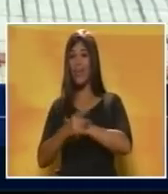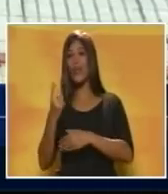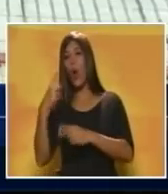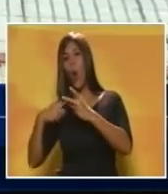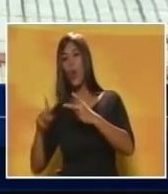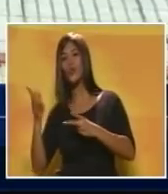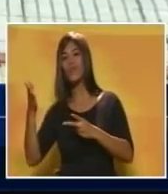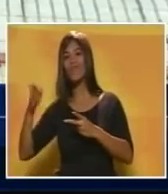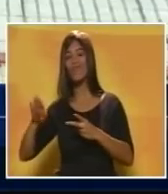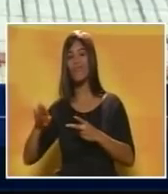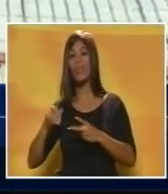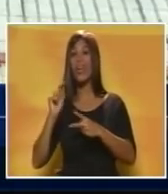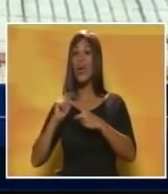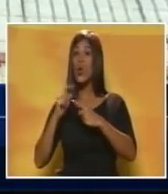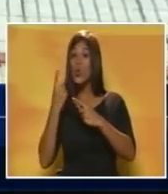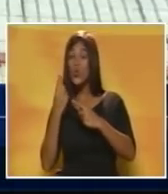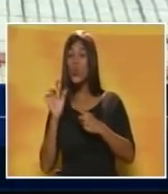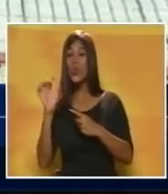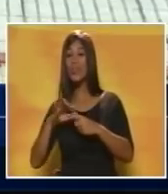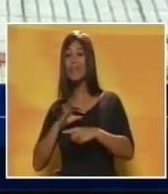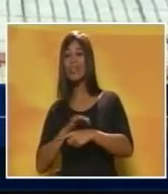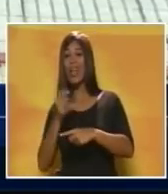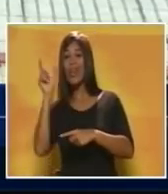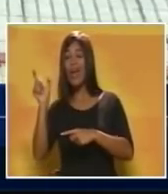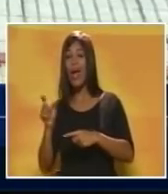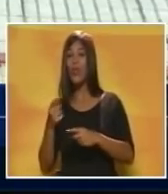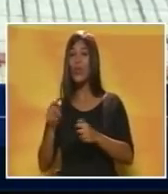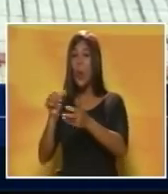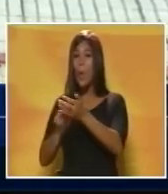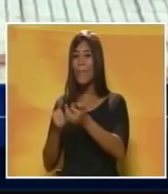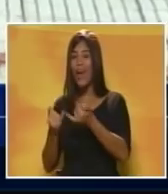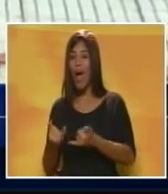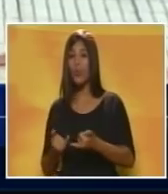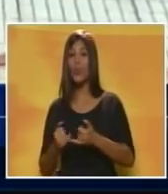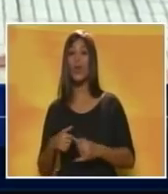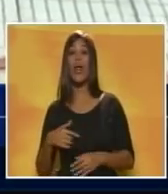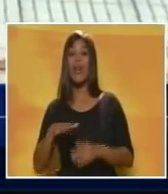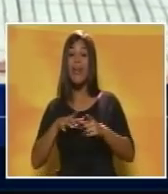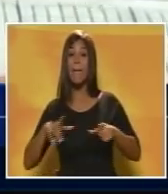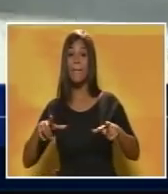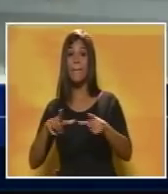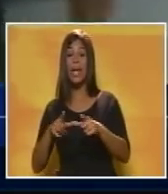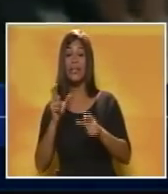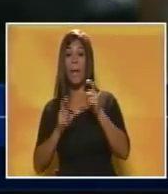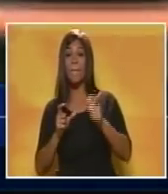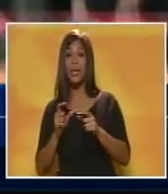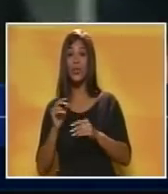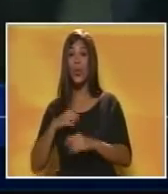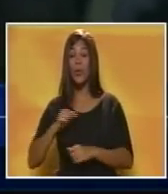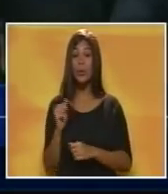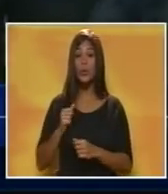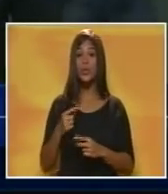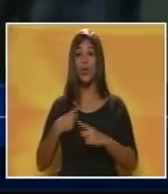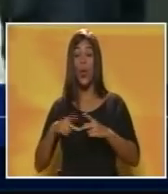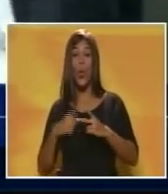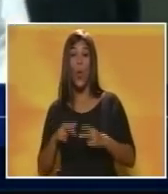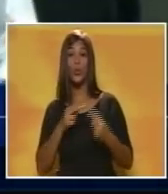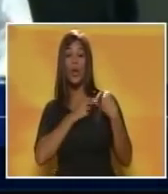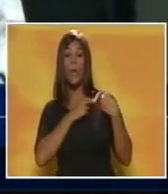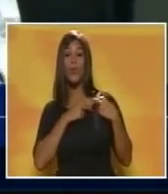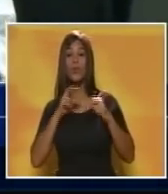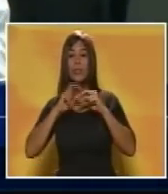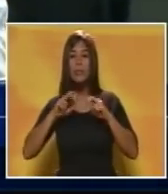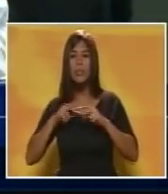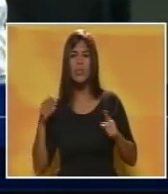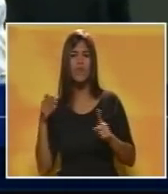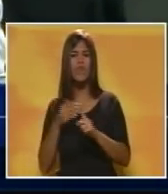Olivares, en estado grave, está siendo sometido a una intervención. Mientras en la plaza, agentes de seguridad y judiciales investigan el ataque.